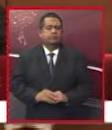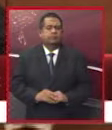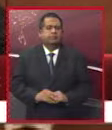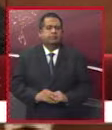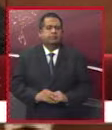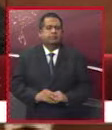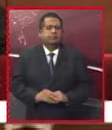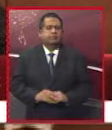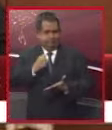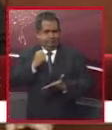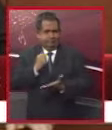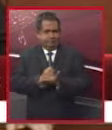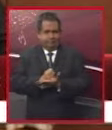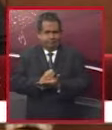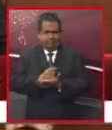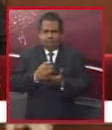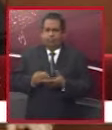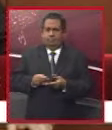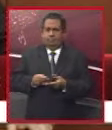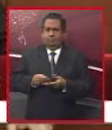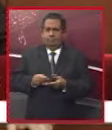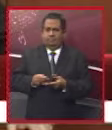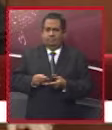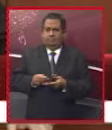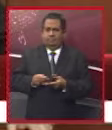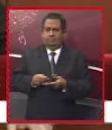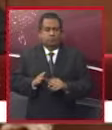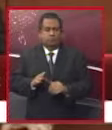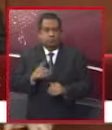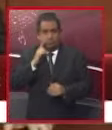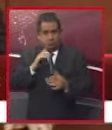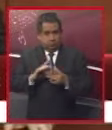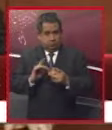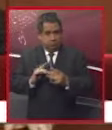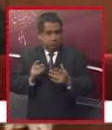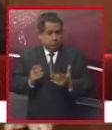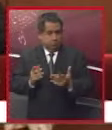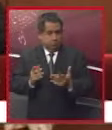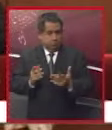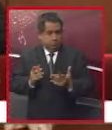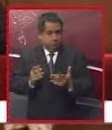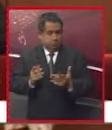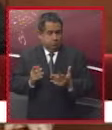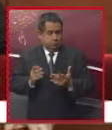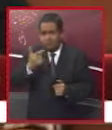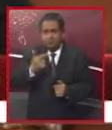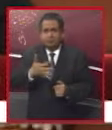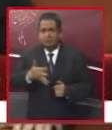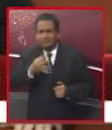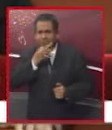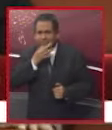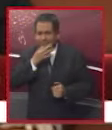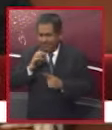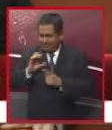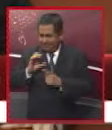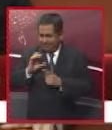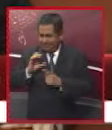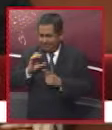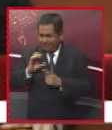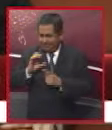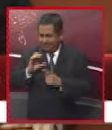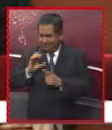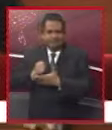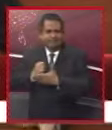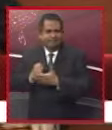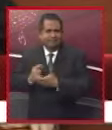Se aprobó ese dictamen prefabricado en 7 minutos en la comisión,